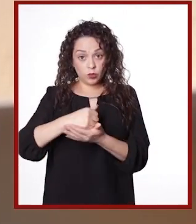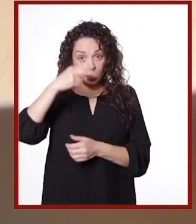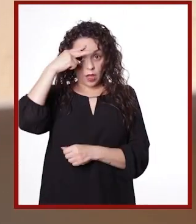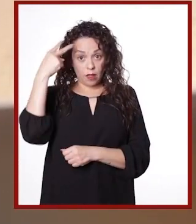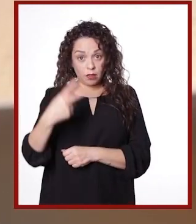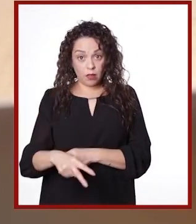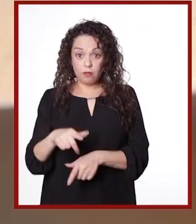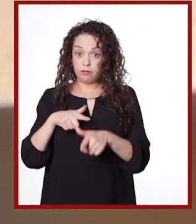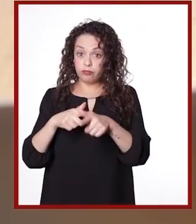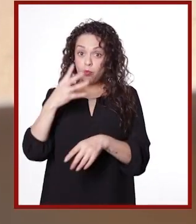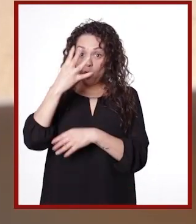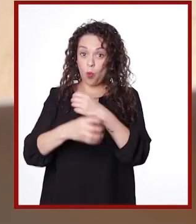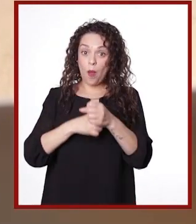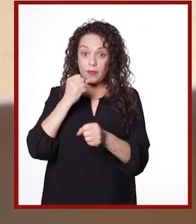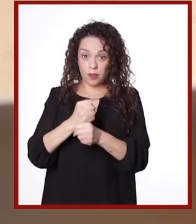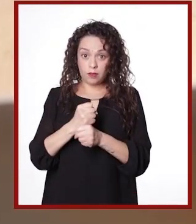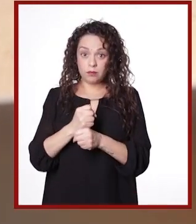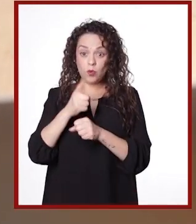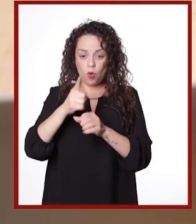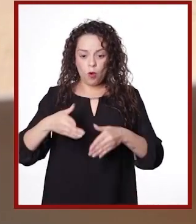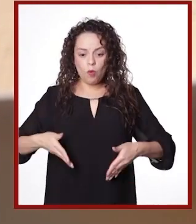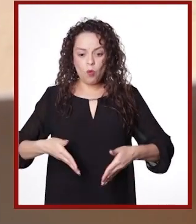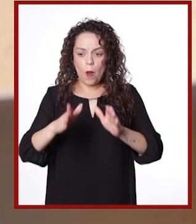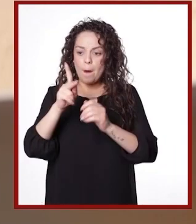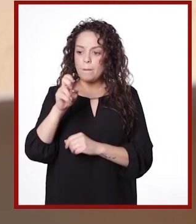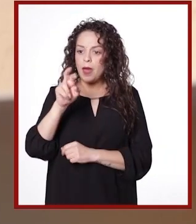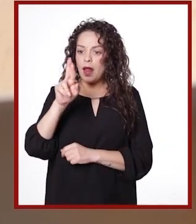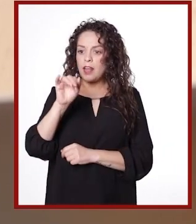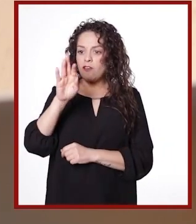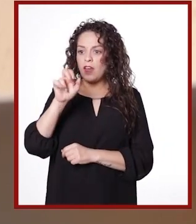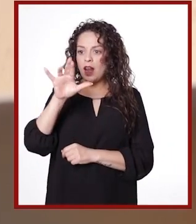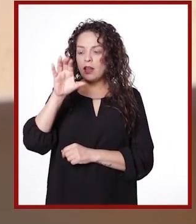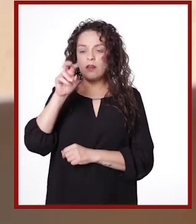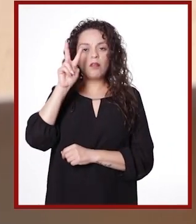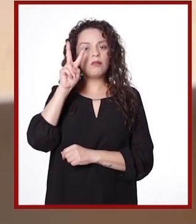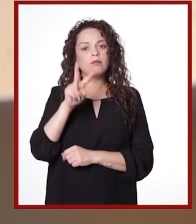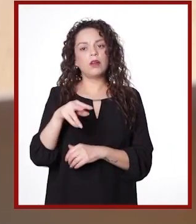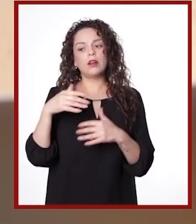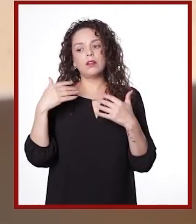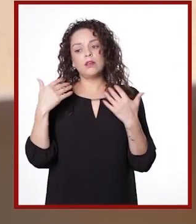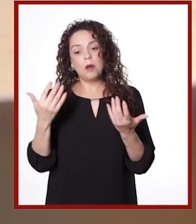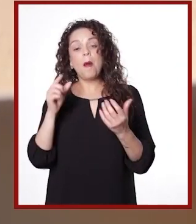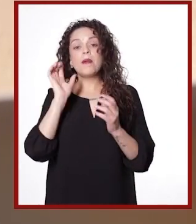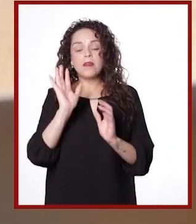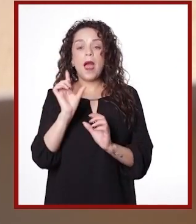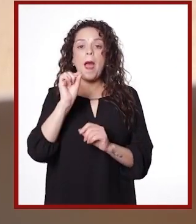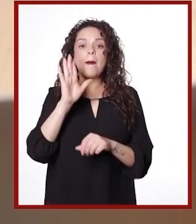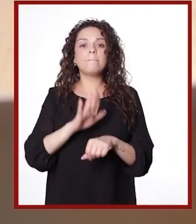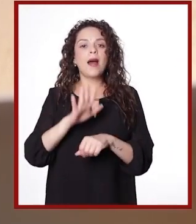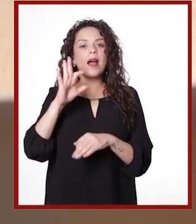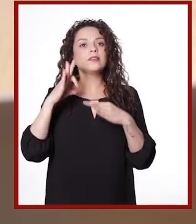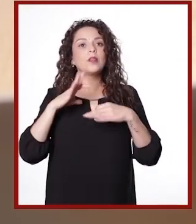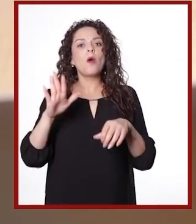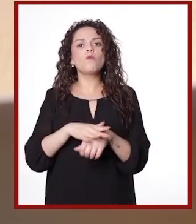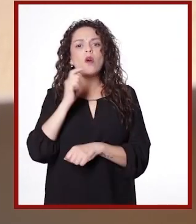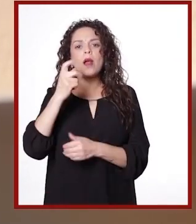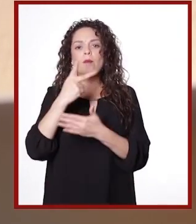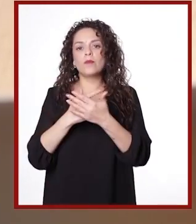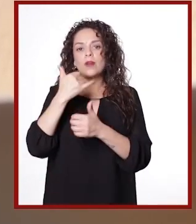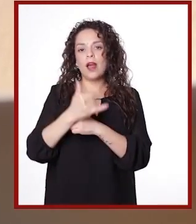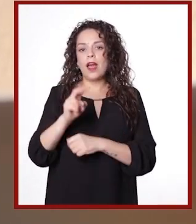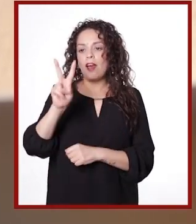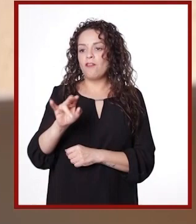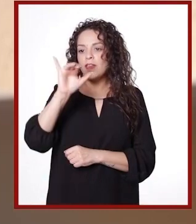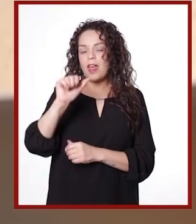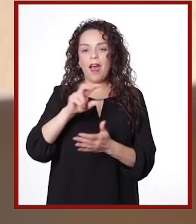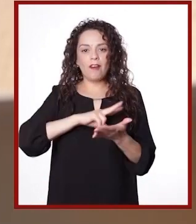ya 4 años, el pasar por Periférico a la hora pico se ha hecho un poquito más agradable gracias al proyecto Vía Verde. Hoy vamos a